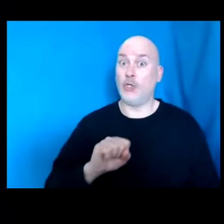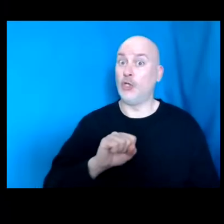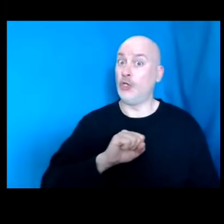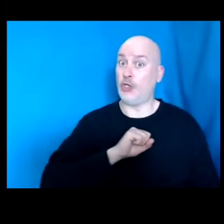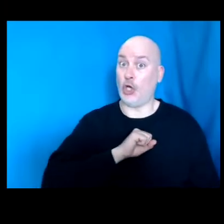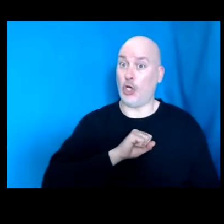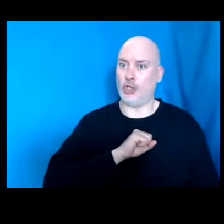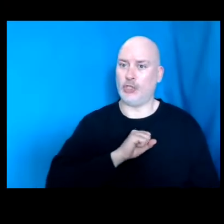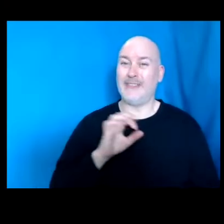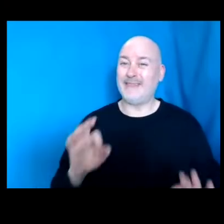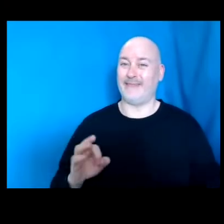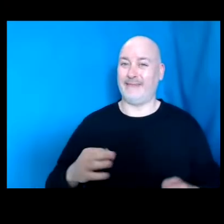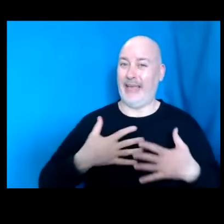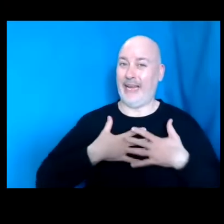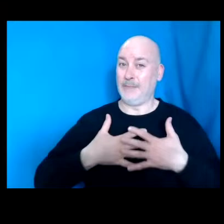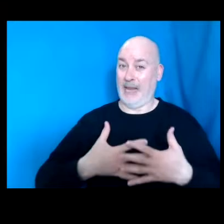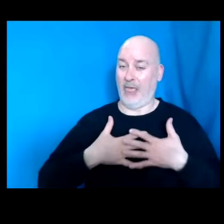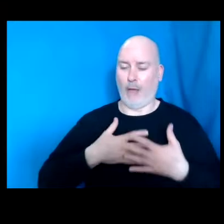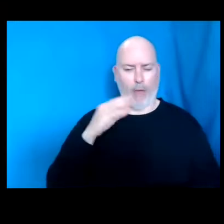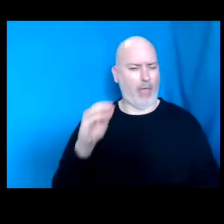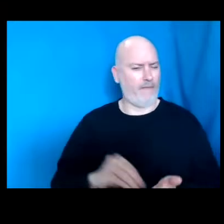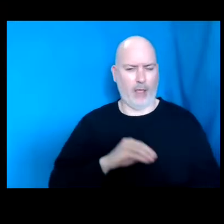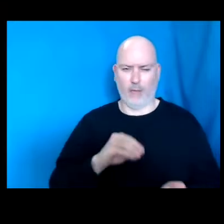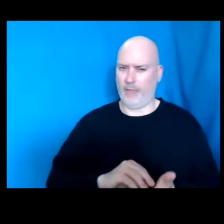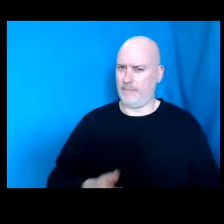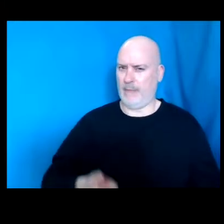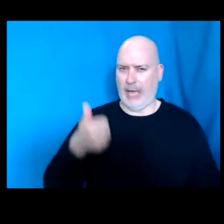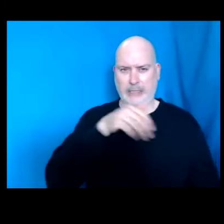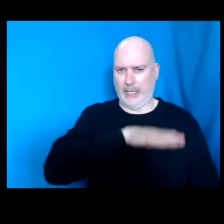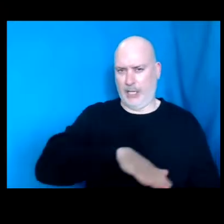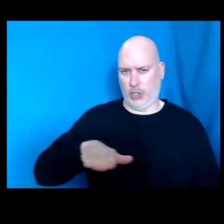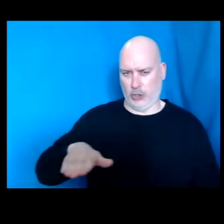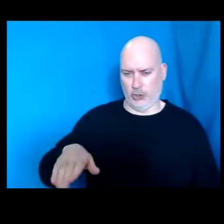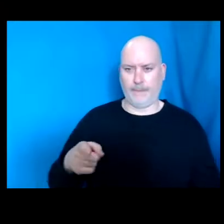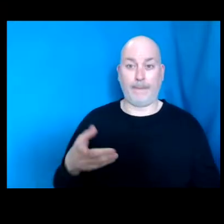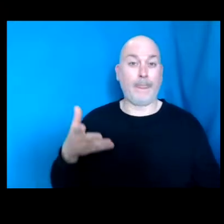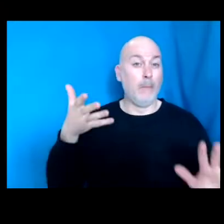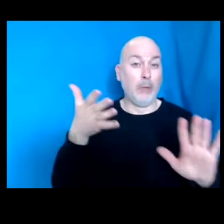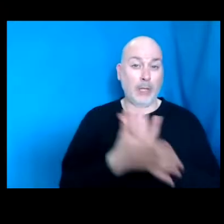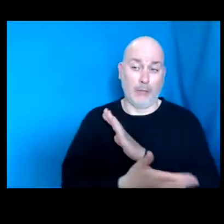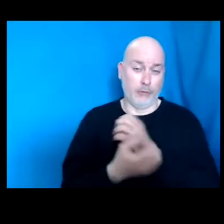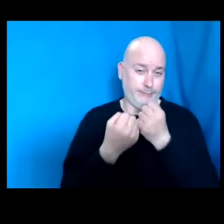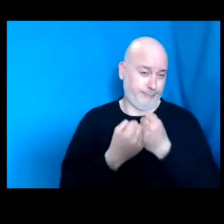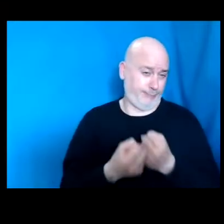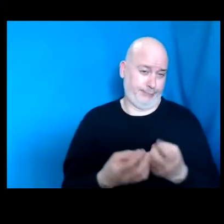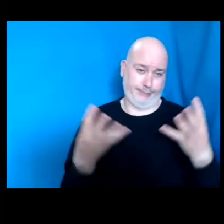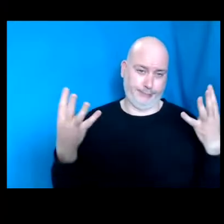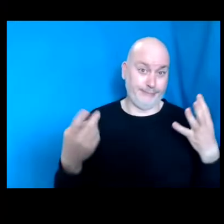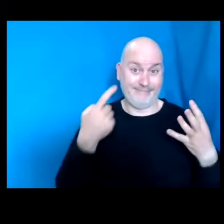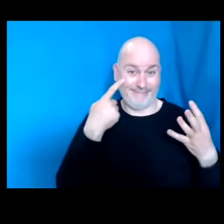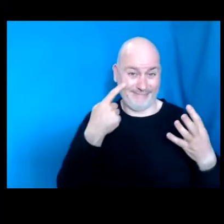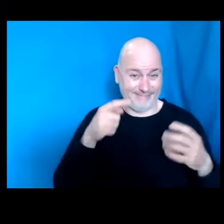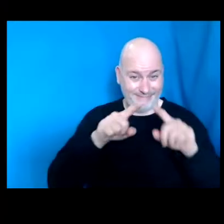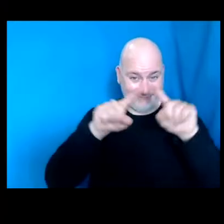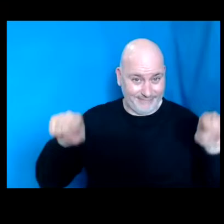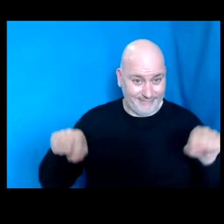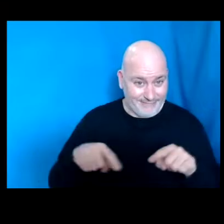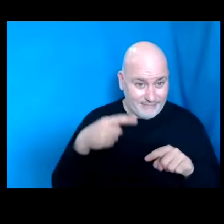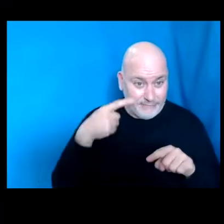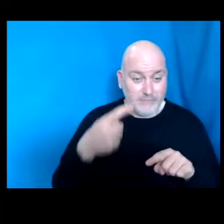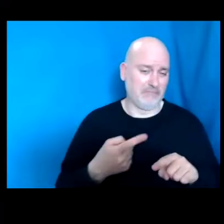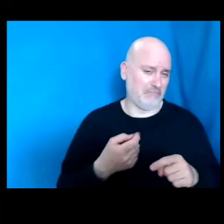síntoma respiratorio más frecuente que vemos en los niños. Los motivos son diversos. aquí os hemos reflejado los más